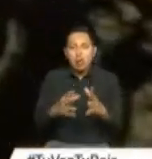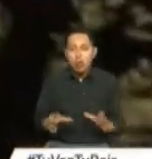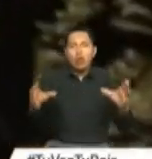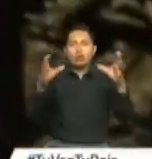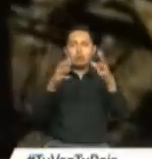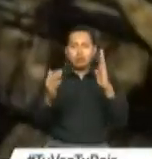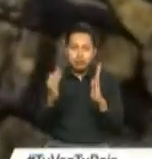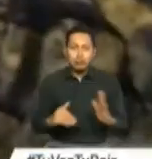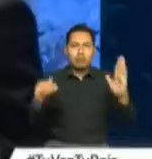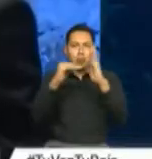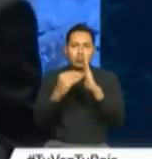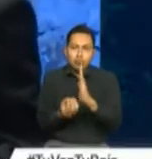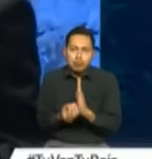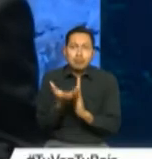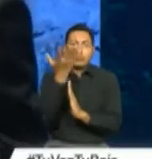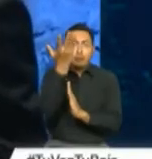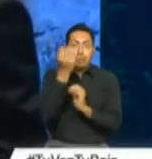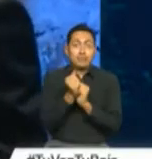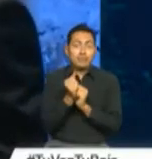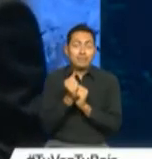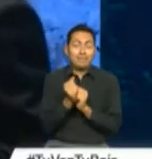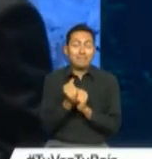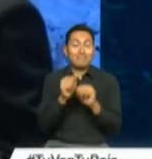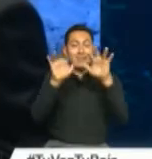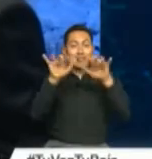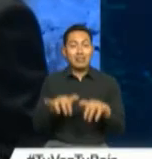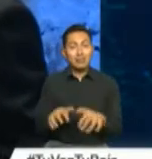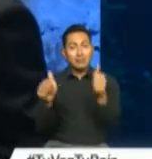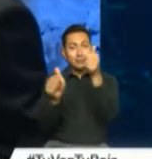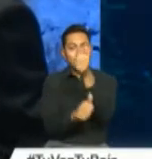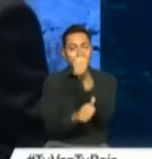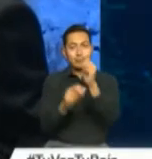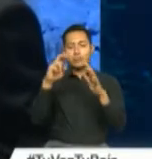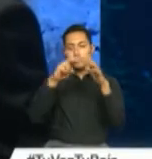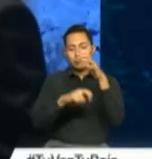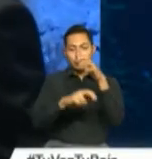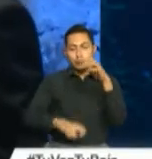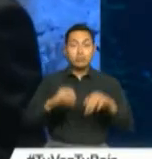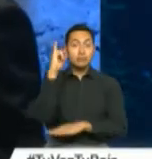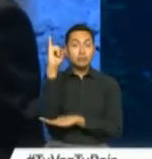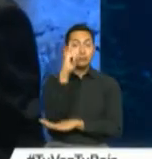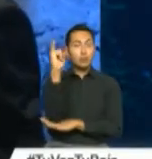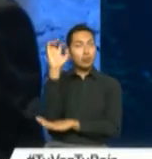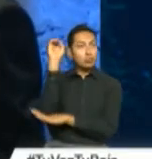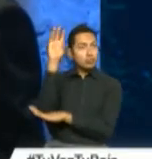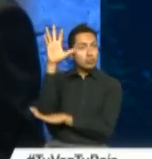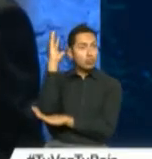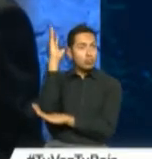lo destacó Henry Troya, subsecretario de Minería Industrial, durante su conferencia